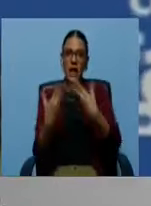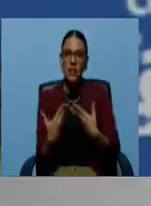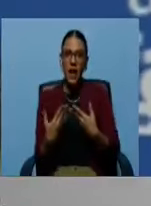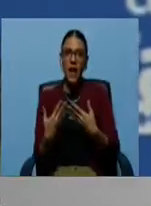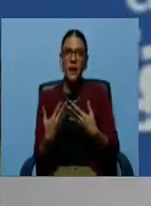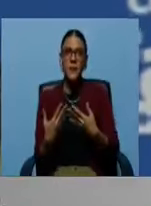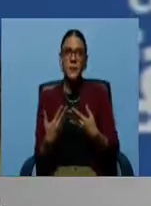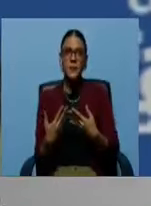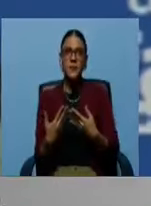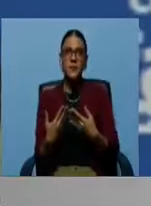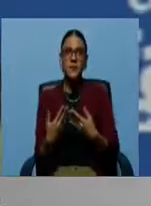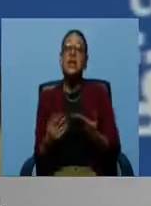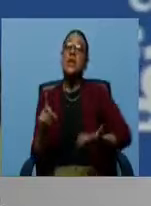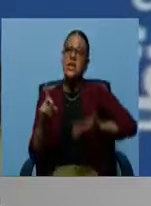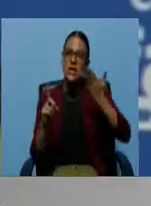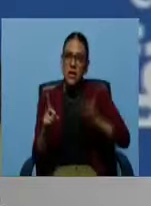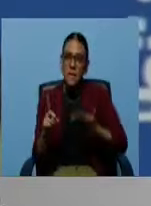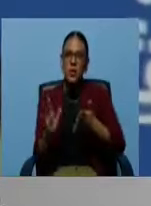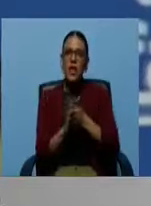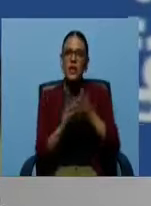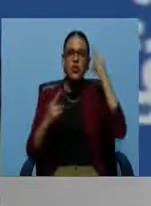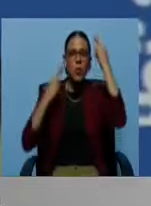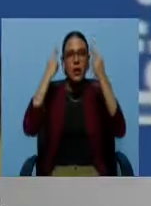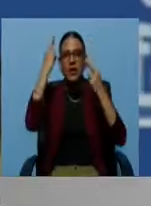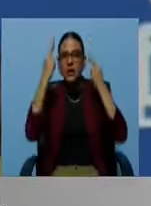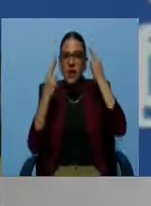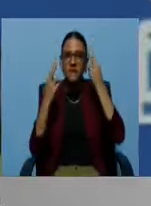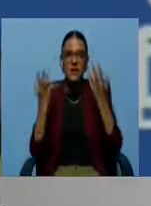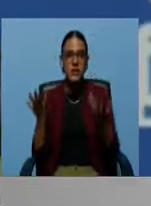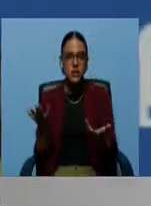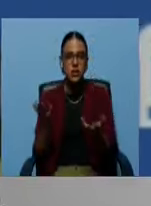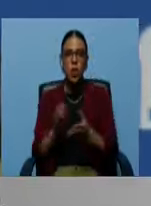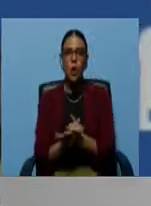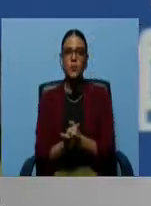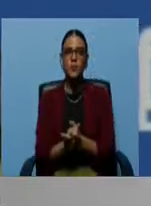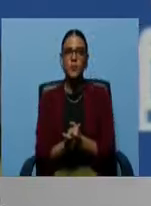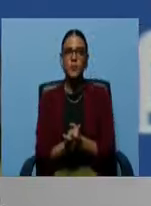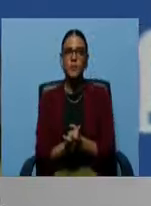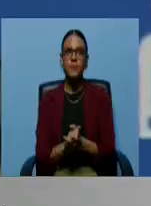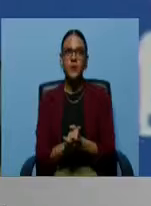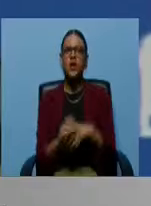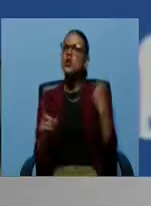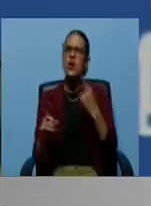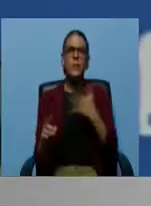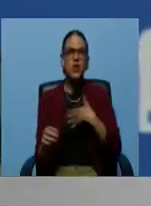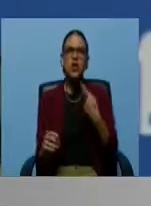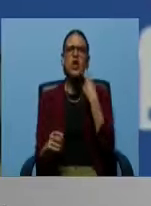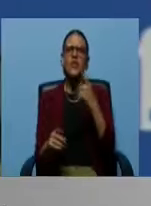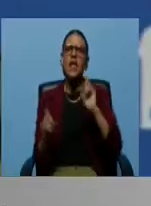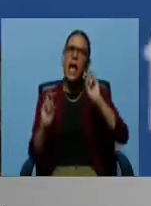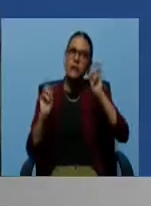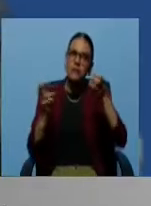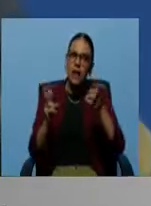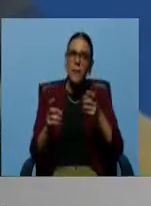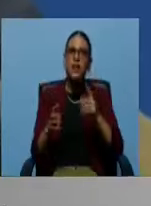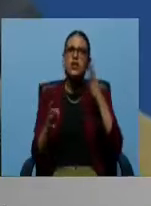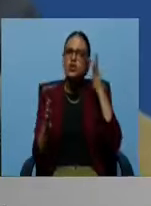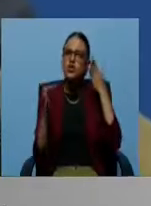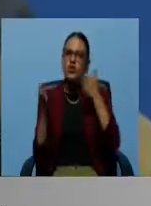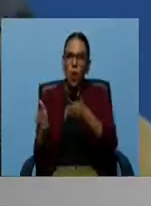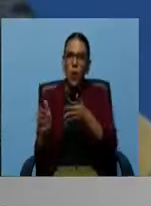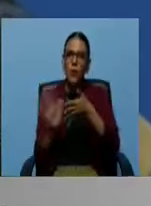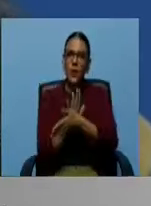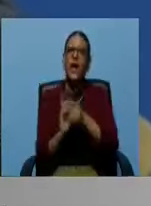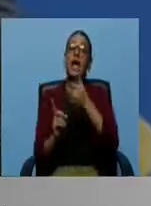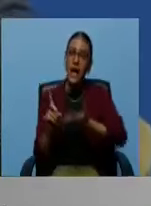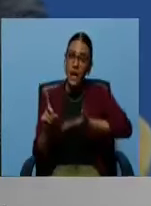dado unas importantes reflexiones. Y solo quisiera hacer algunos comentarios al respecto, que yo creo que